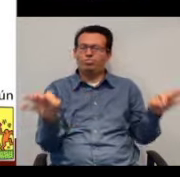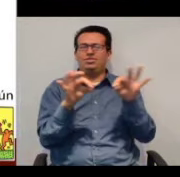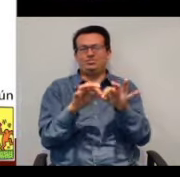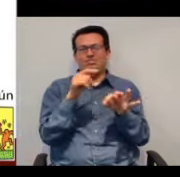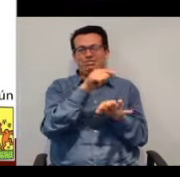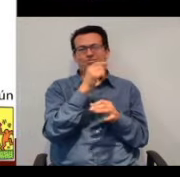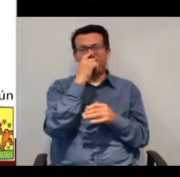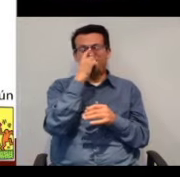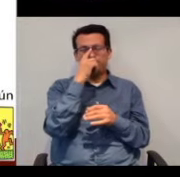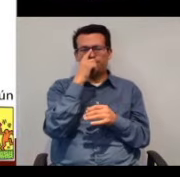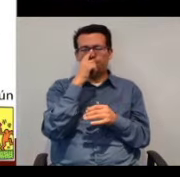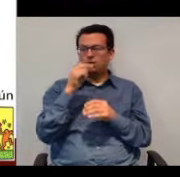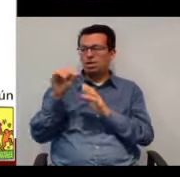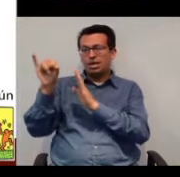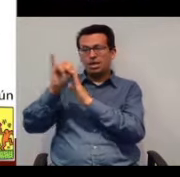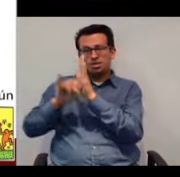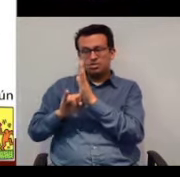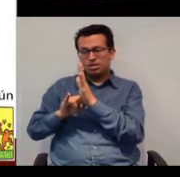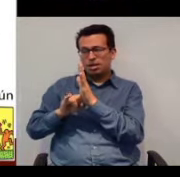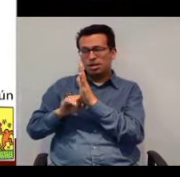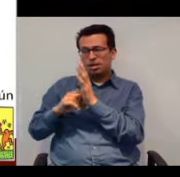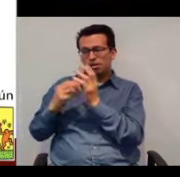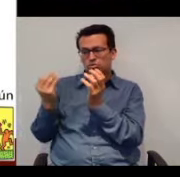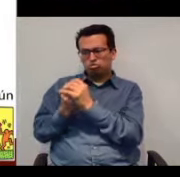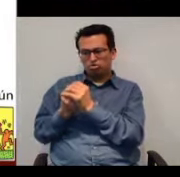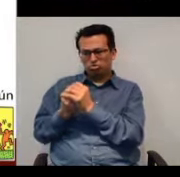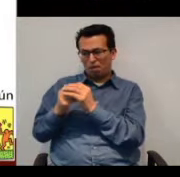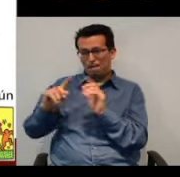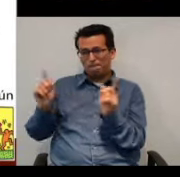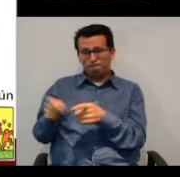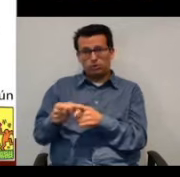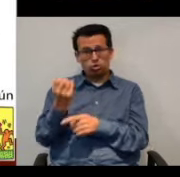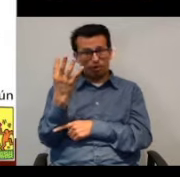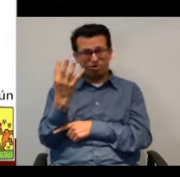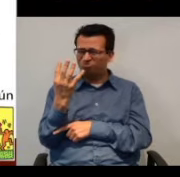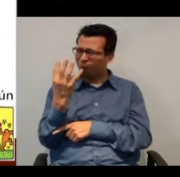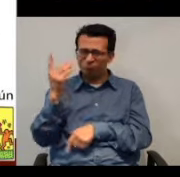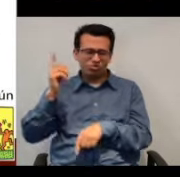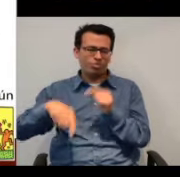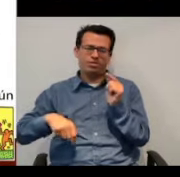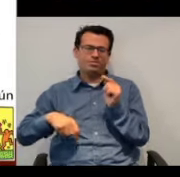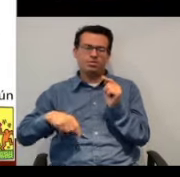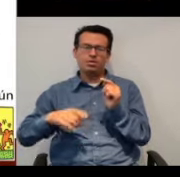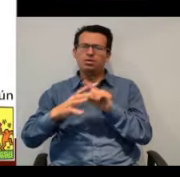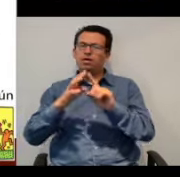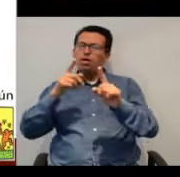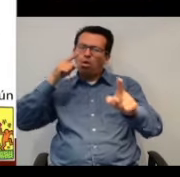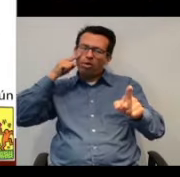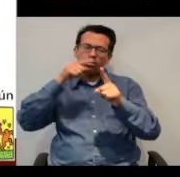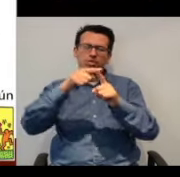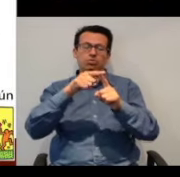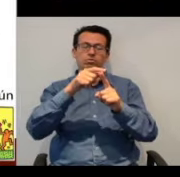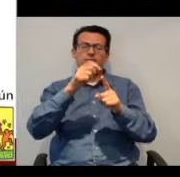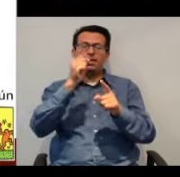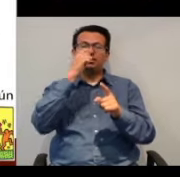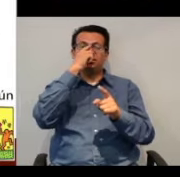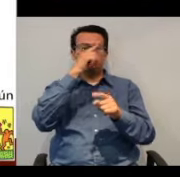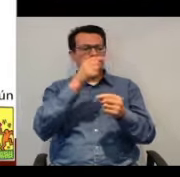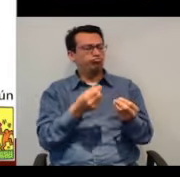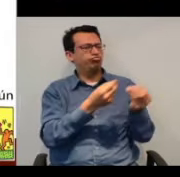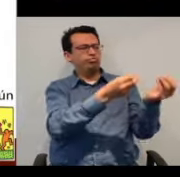índice de inclusión no puede ser resumido en número. El índice de inclusión, que tiene como objetivo principal permitir a